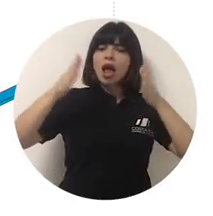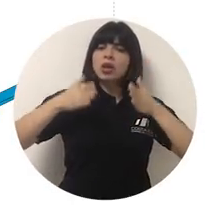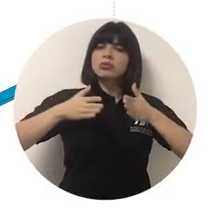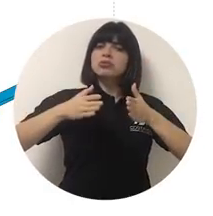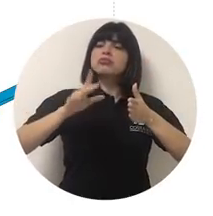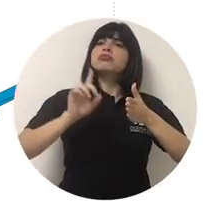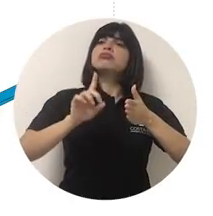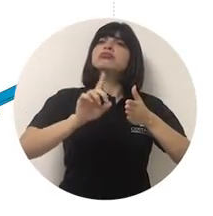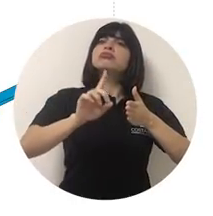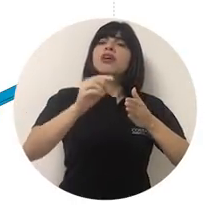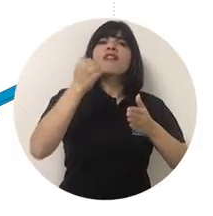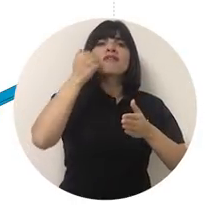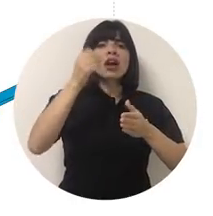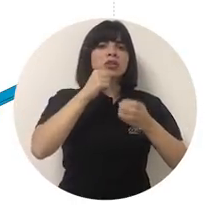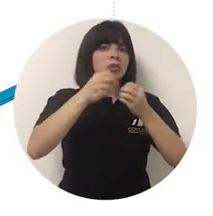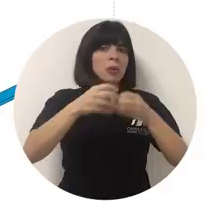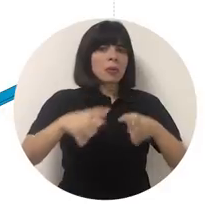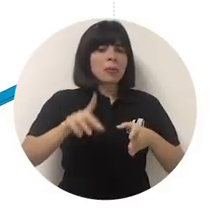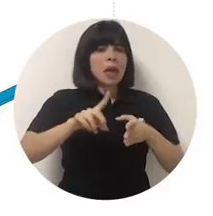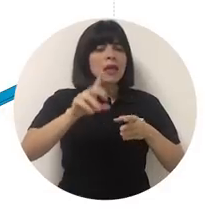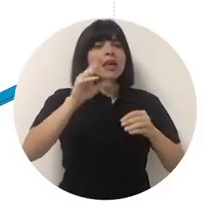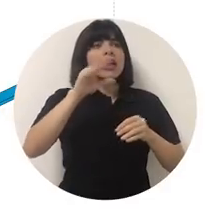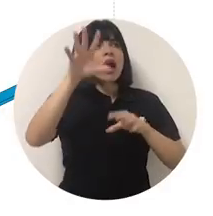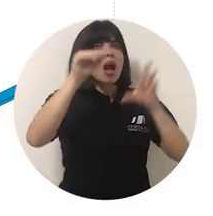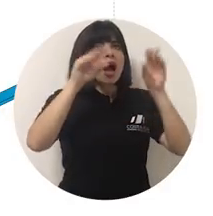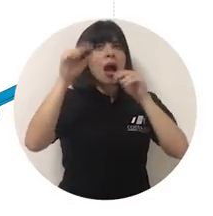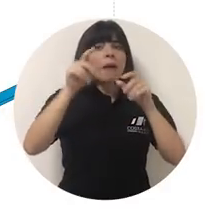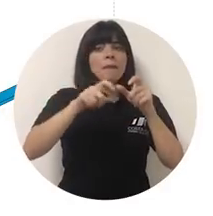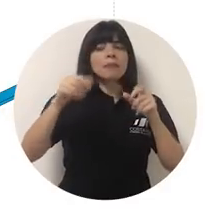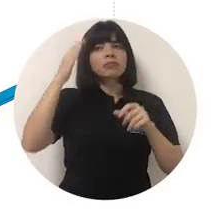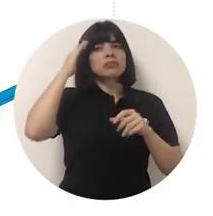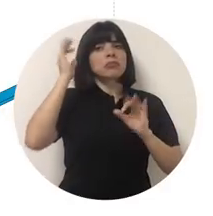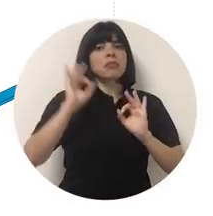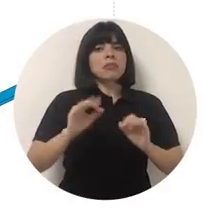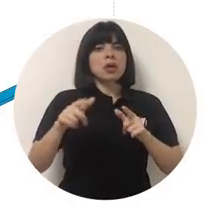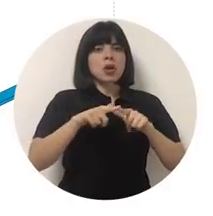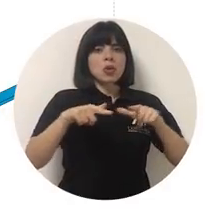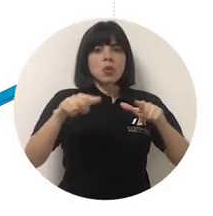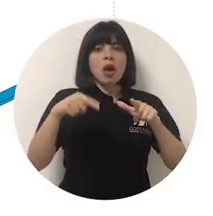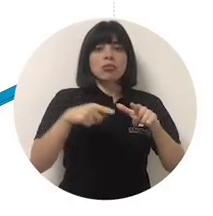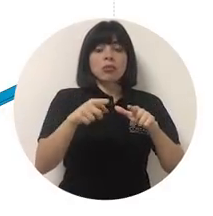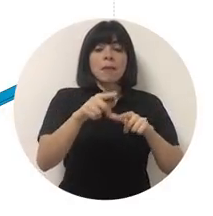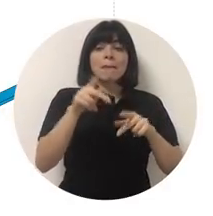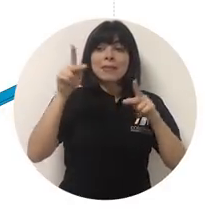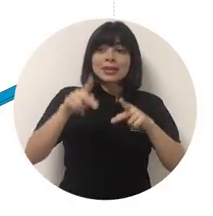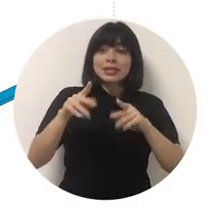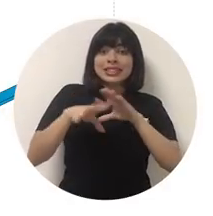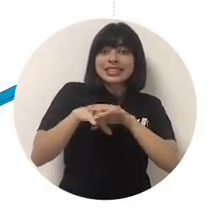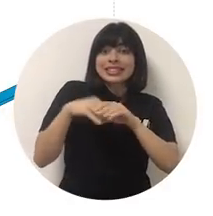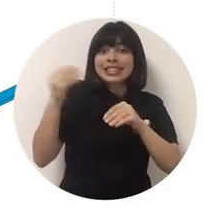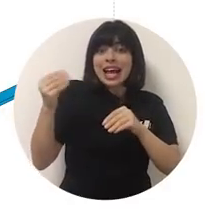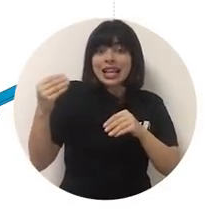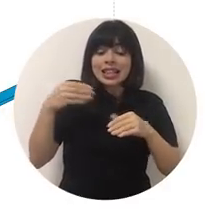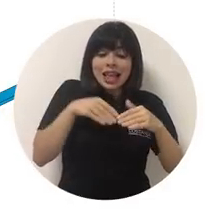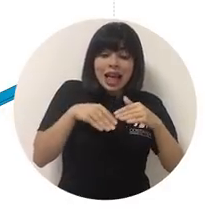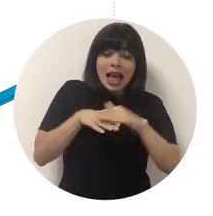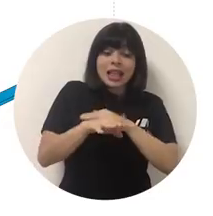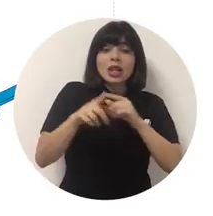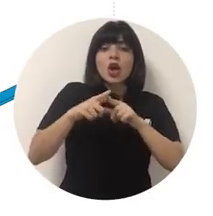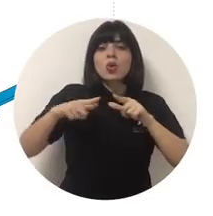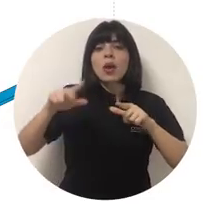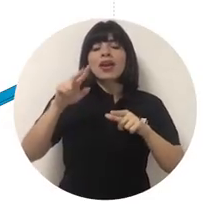una fácil orientación y un procesamiento rápido de los pasajeros. Los pasajeros de salida ingresan al terminal desde una